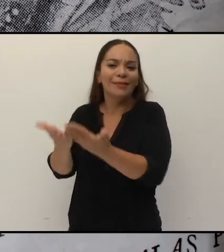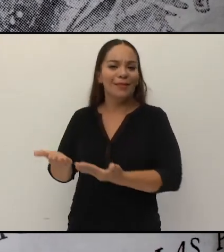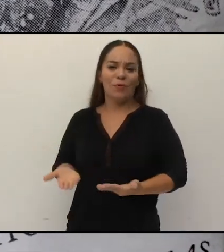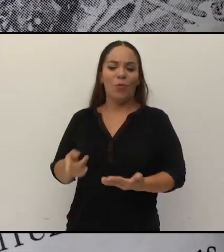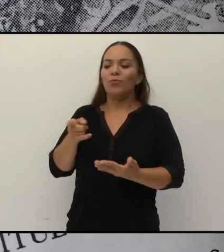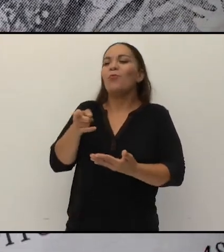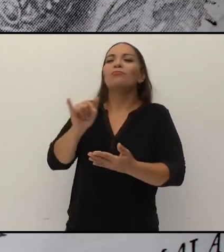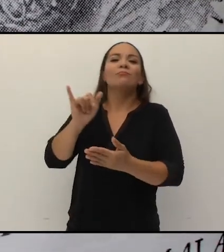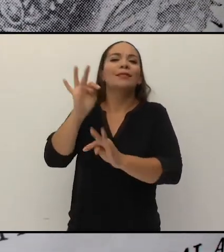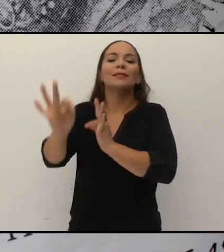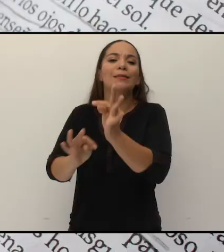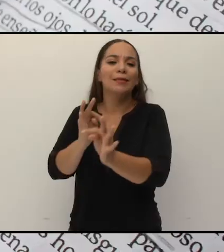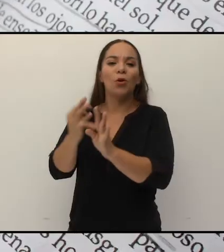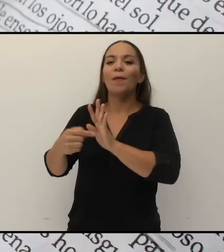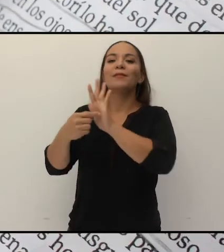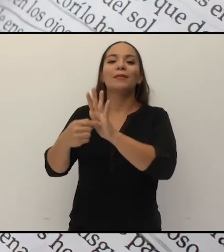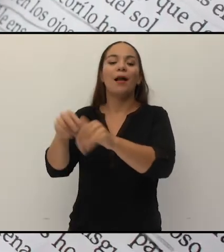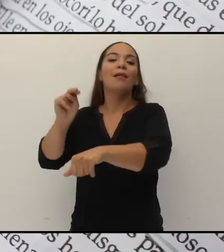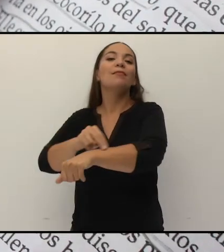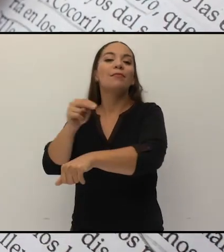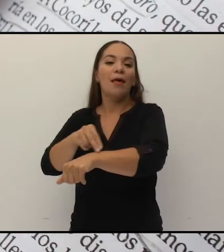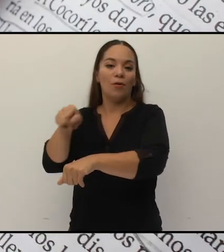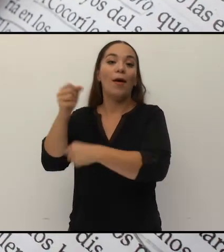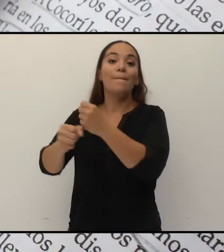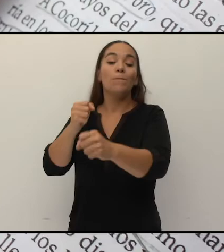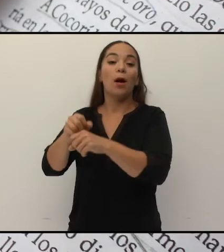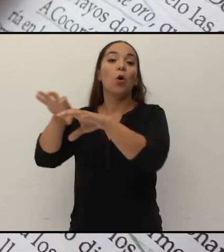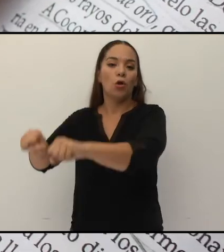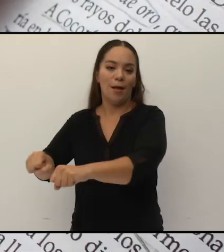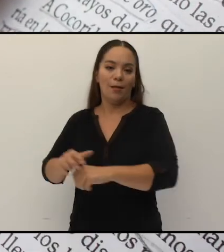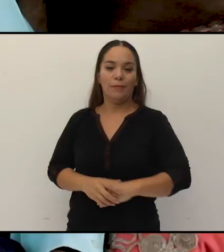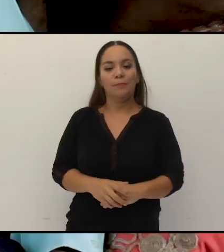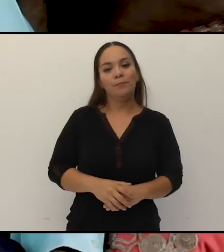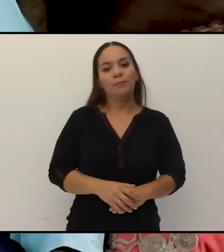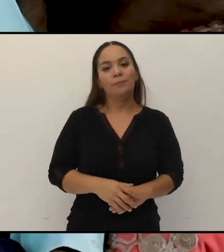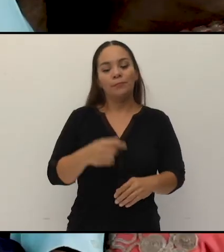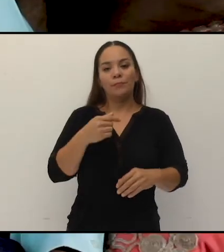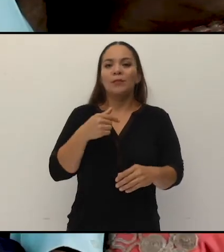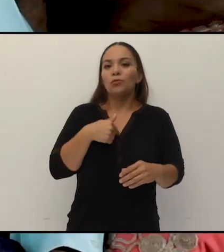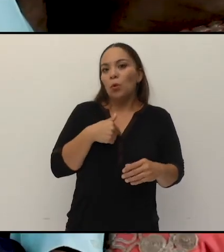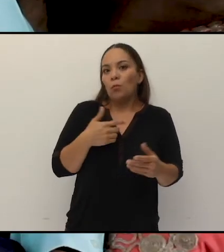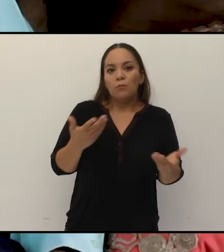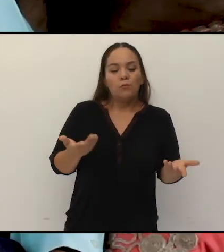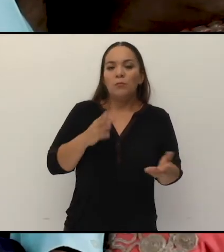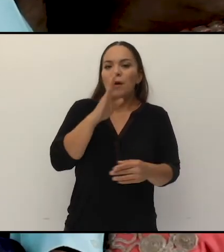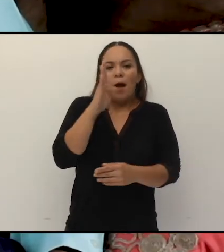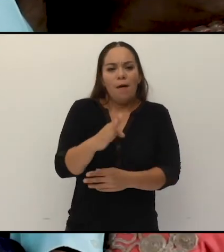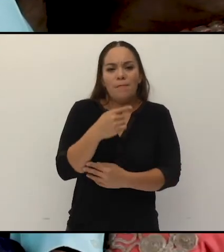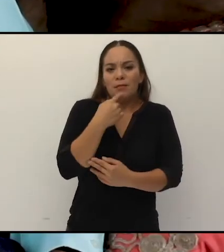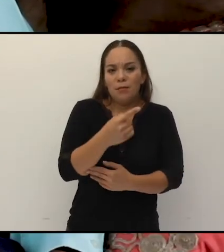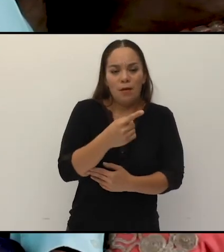existía, de un estilo de presentar al negro en la época colonial. Yo conocí a Joaquín, jamás diría